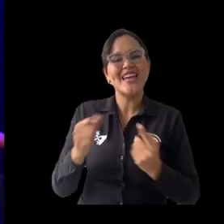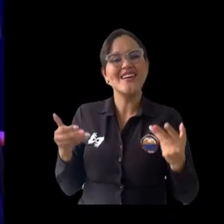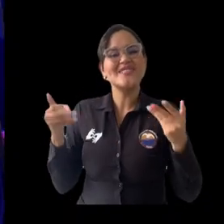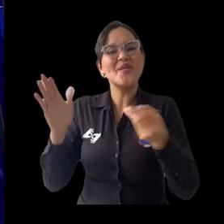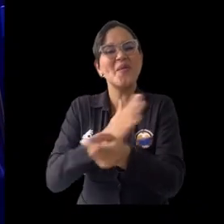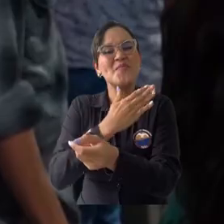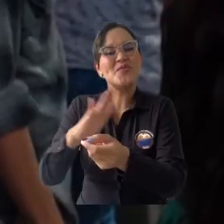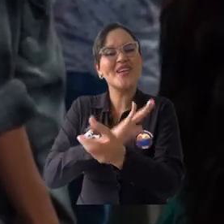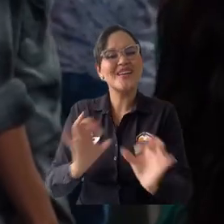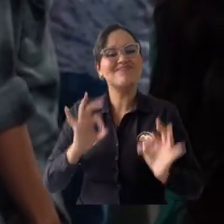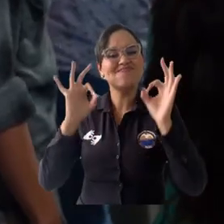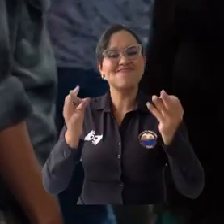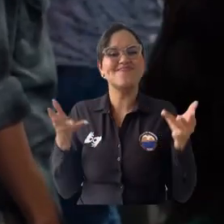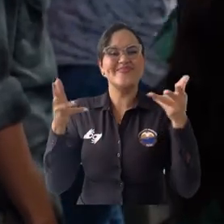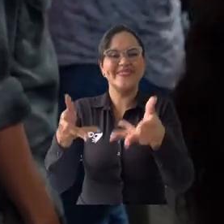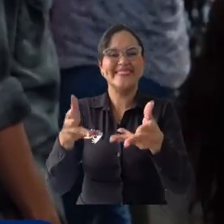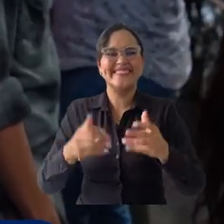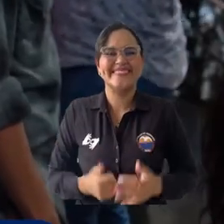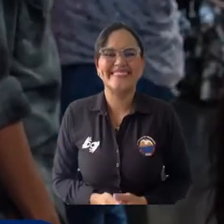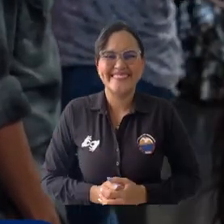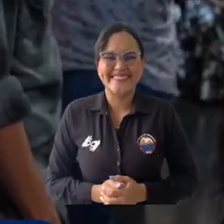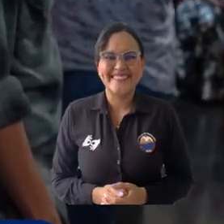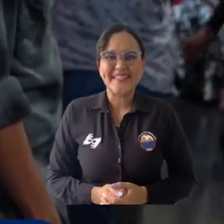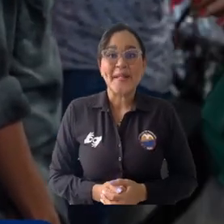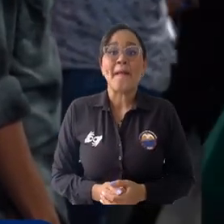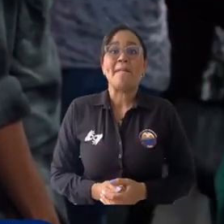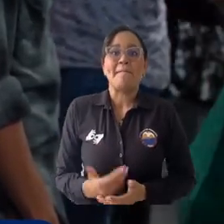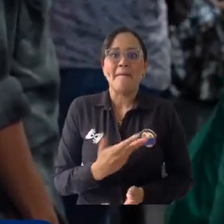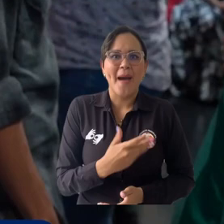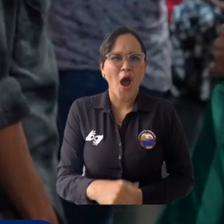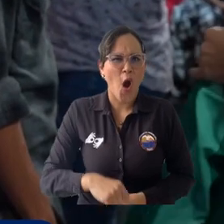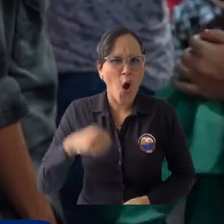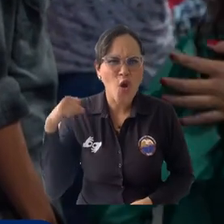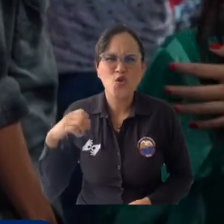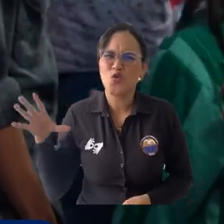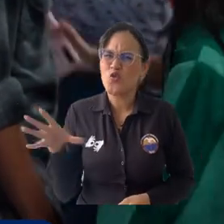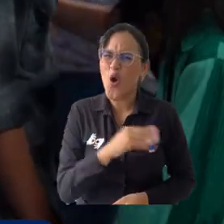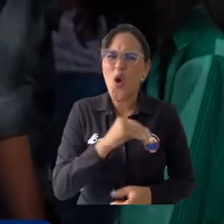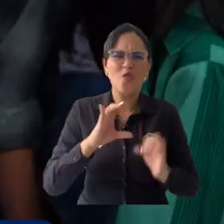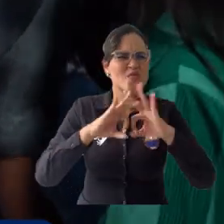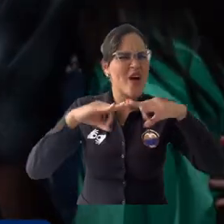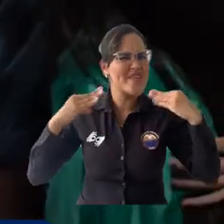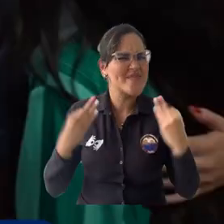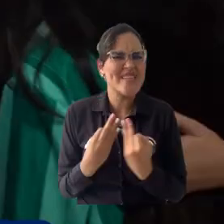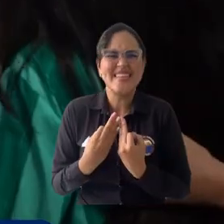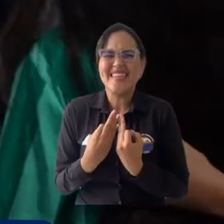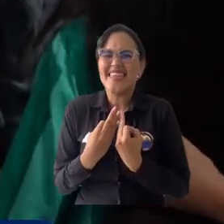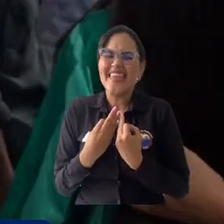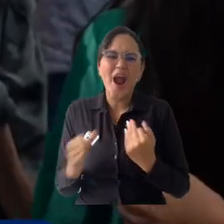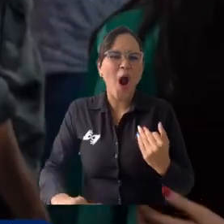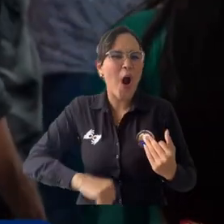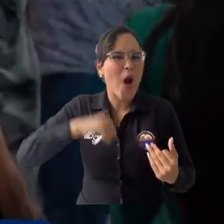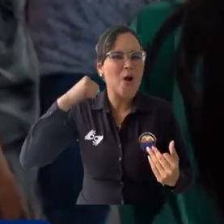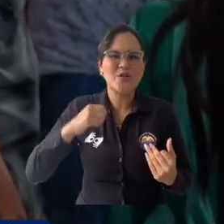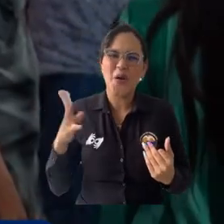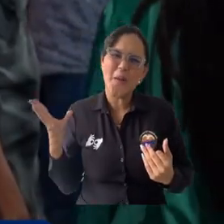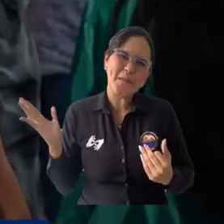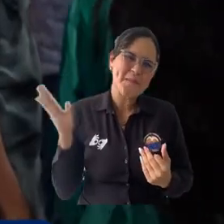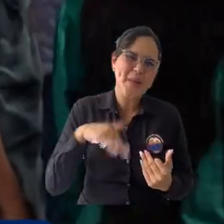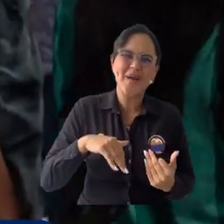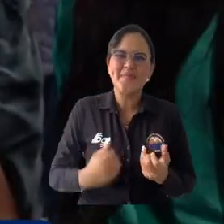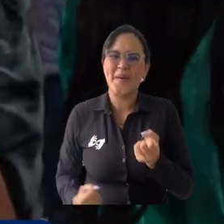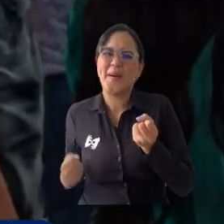de calidad. Mamá súper orgullosa, nos venimos toda la familia a apoyarlo. Para él esto era algo